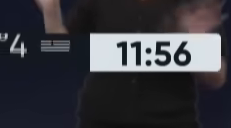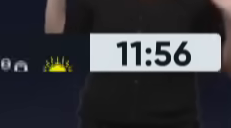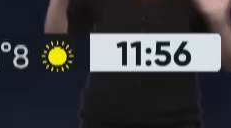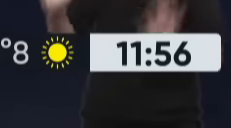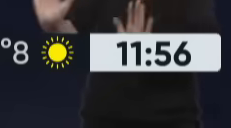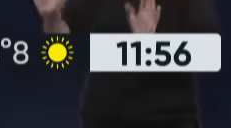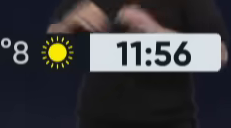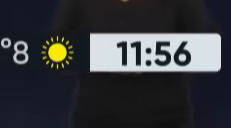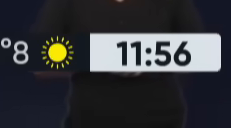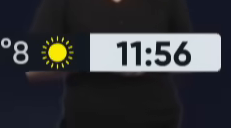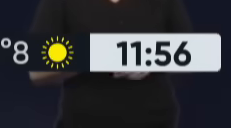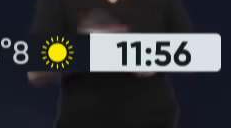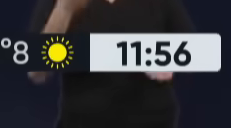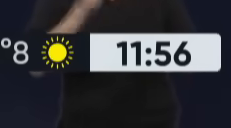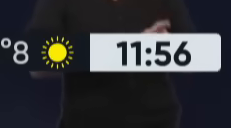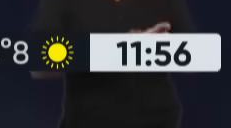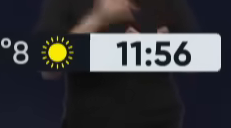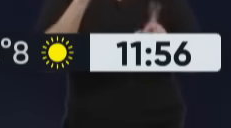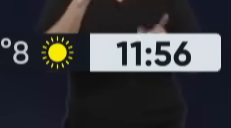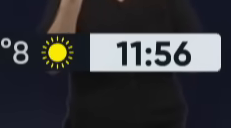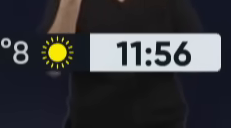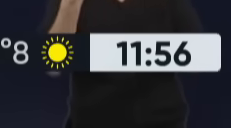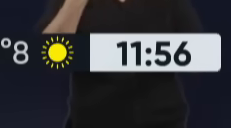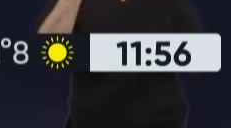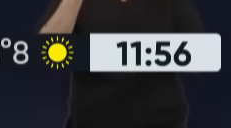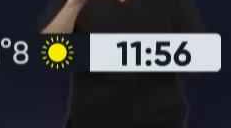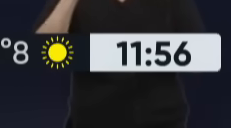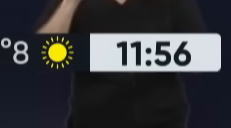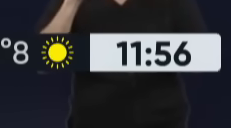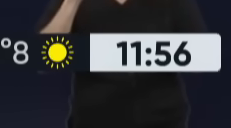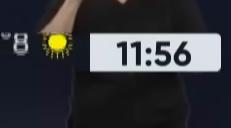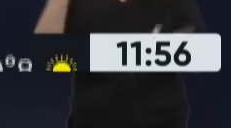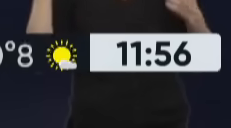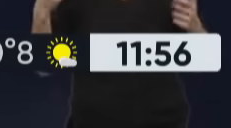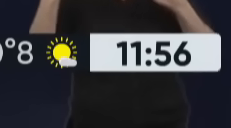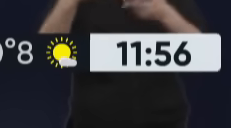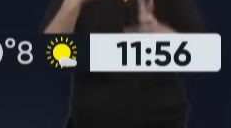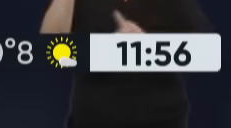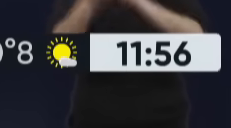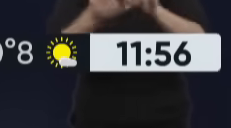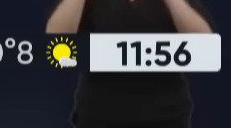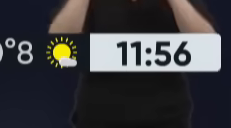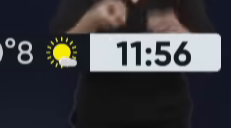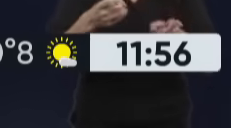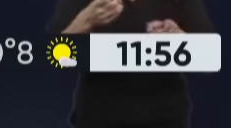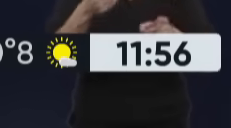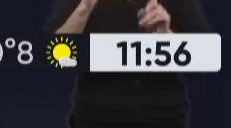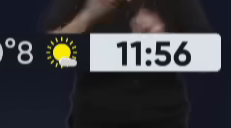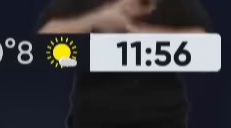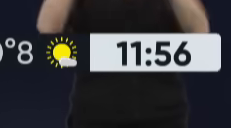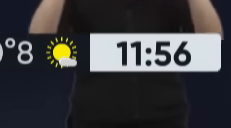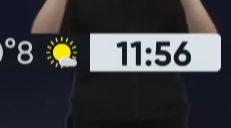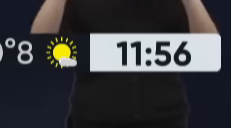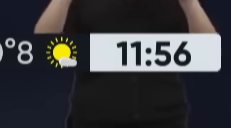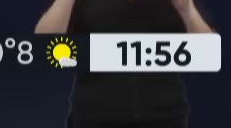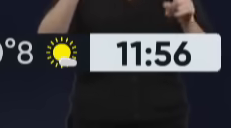las obras que le acabo de marcar con respecto al SADI, le comento también que aclaré específicamente